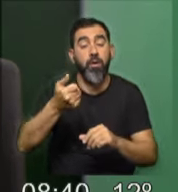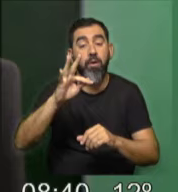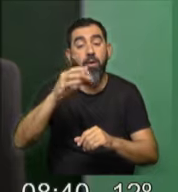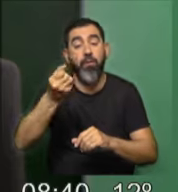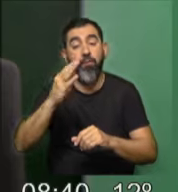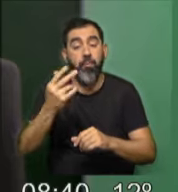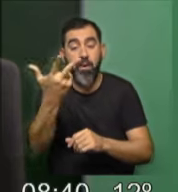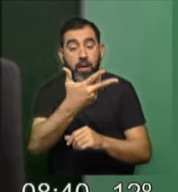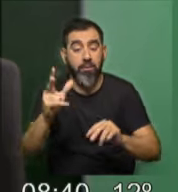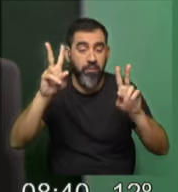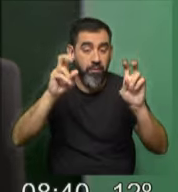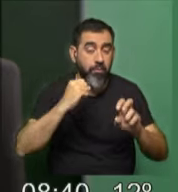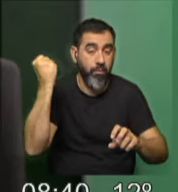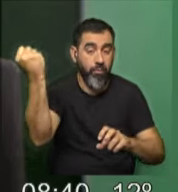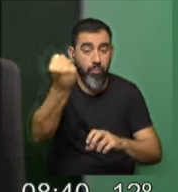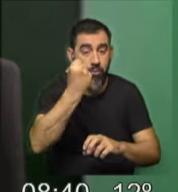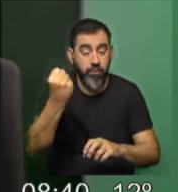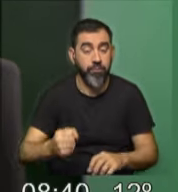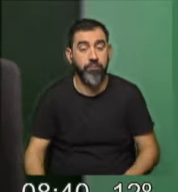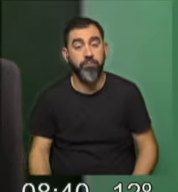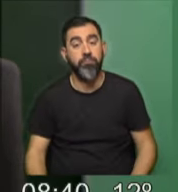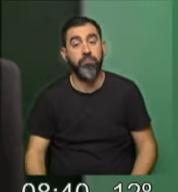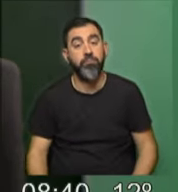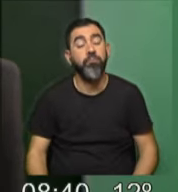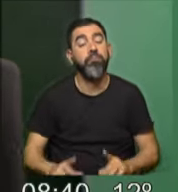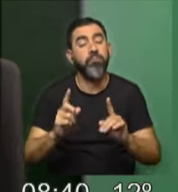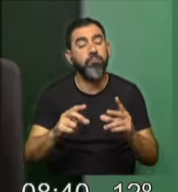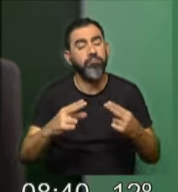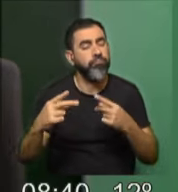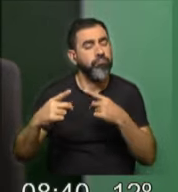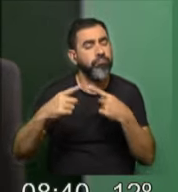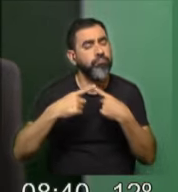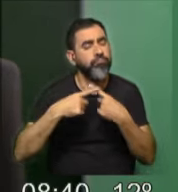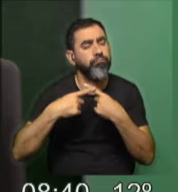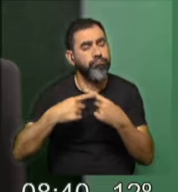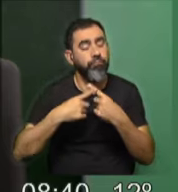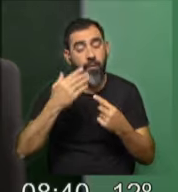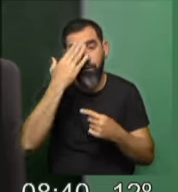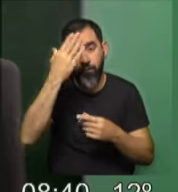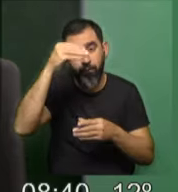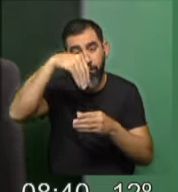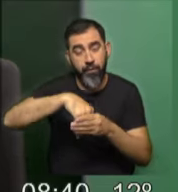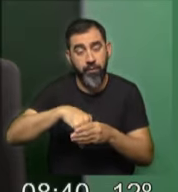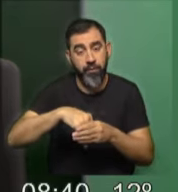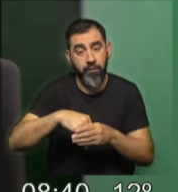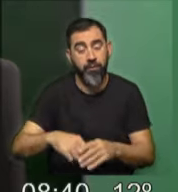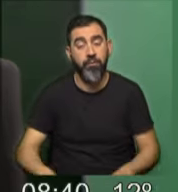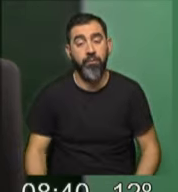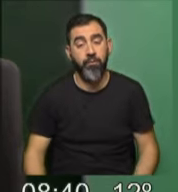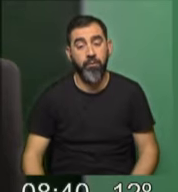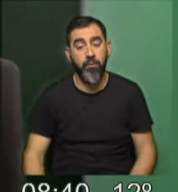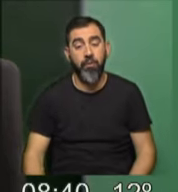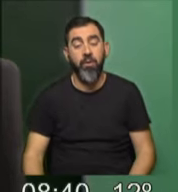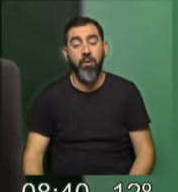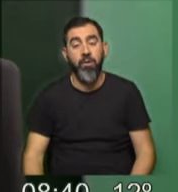Esa es la Consigna que que se busca No ahora esto también ha generado polémica incluso dentro de desde el frente amplio que bueno se está estudiando